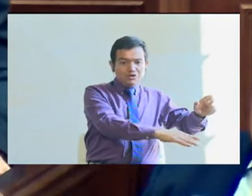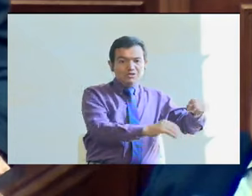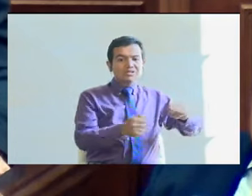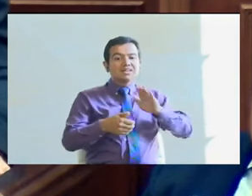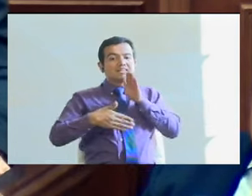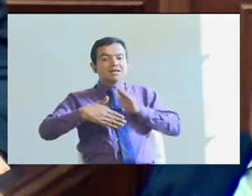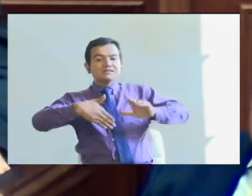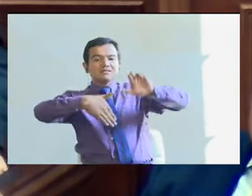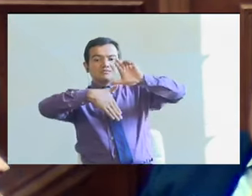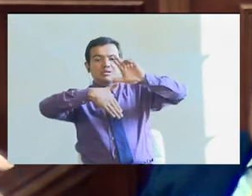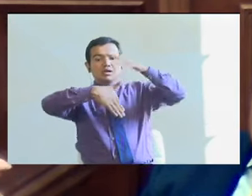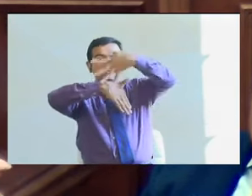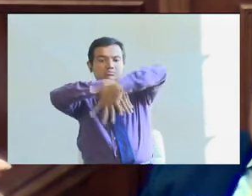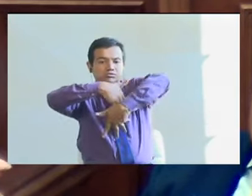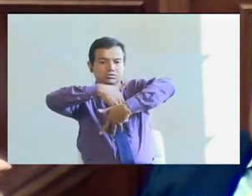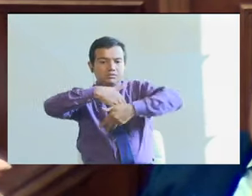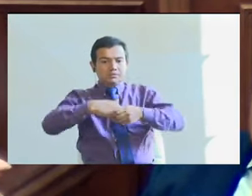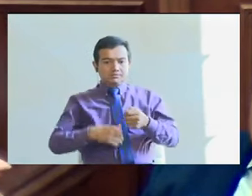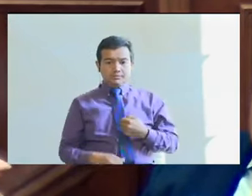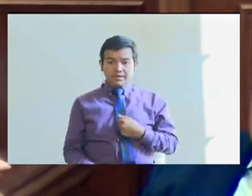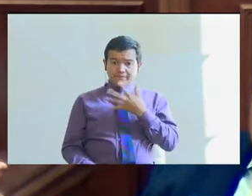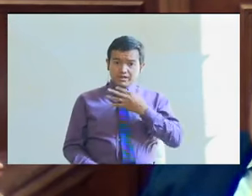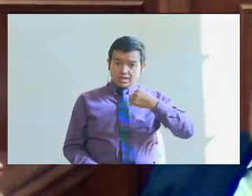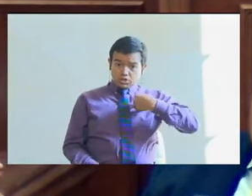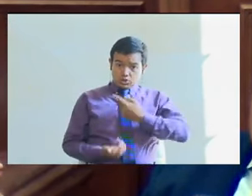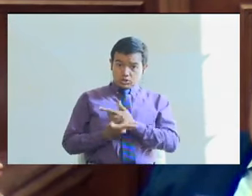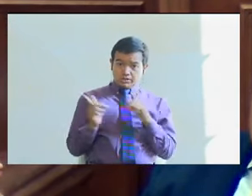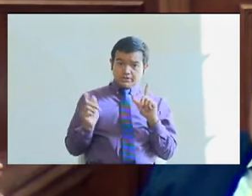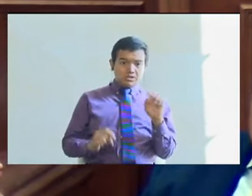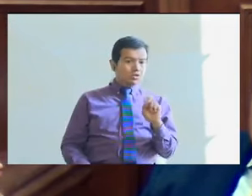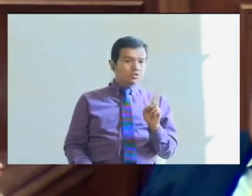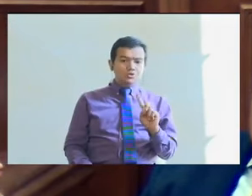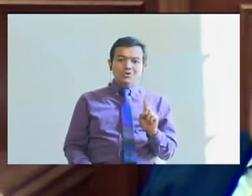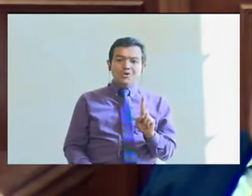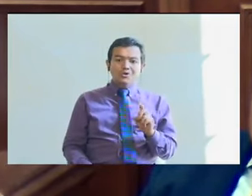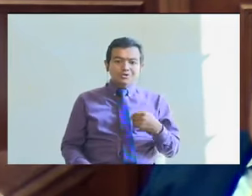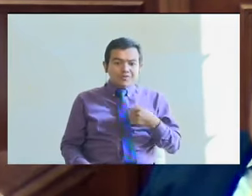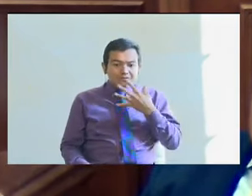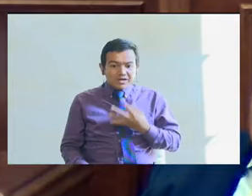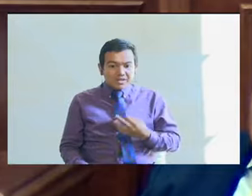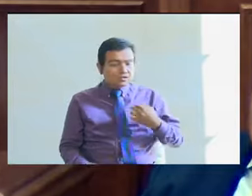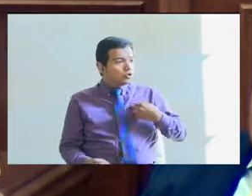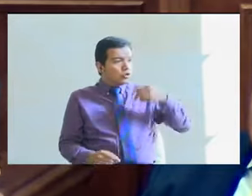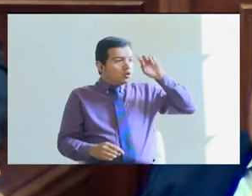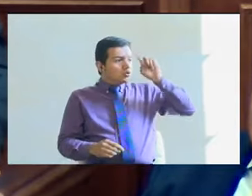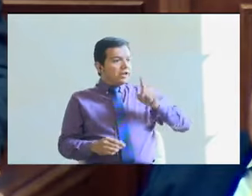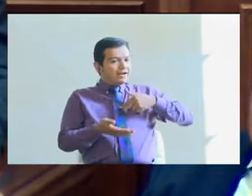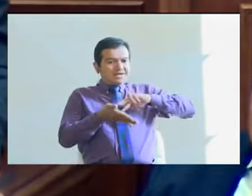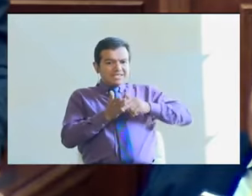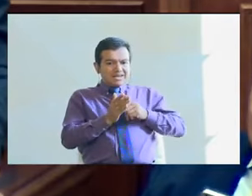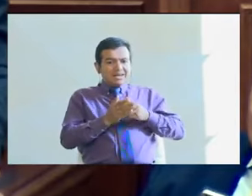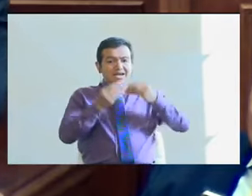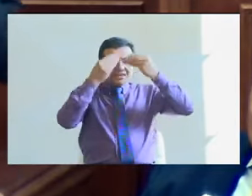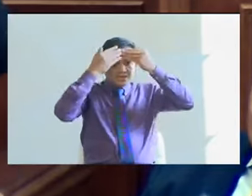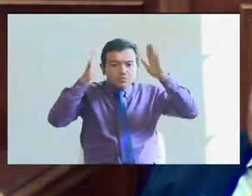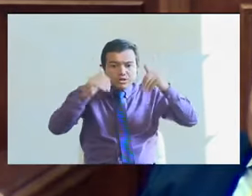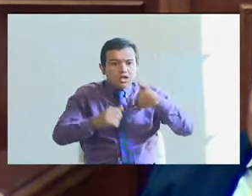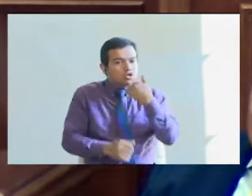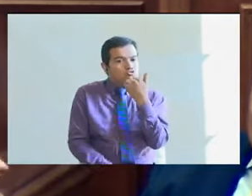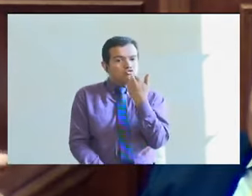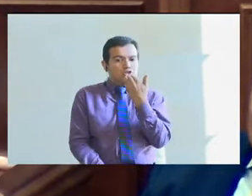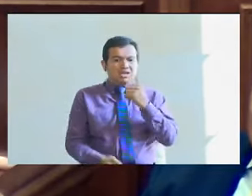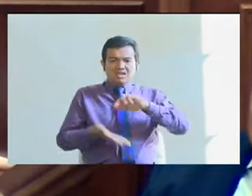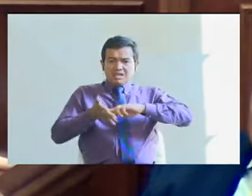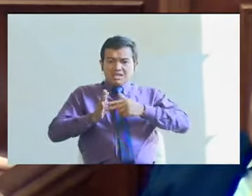latinoamericanos yo no conozco la libertad yo soy parte de una generación que no sabe a ciencia cierta lo que es la democracia lo que es la